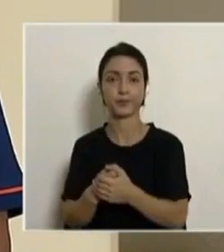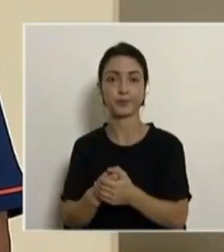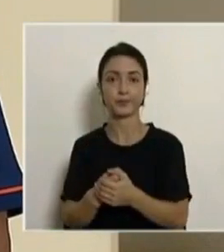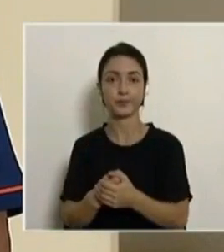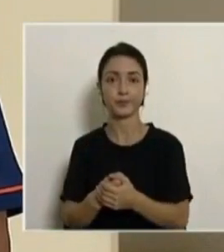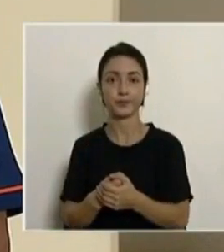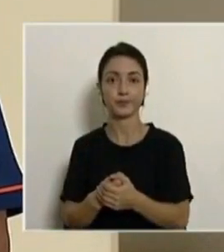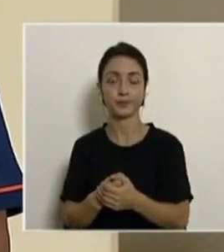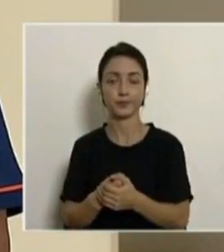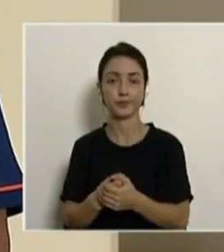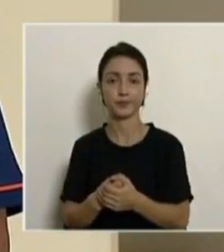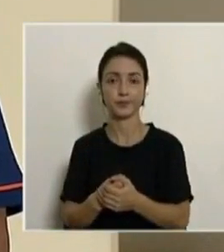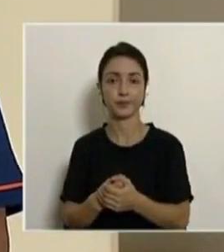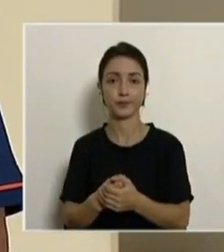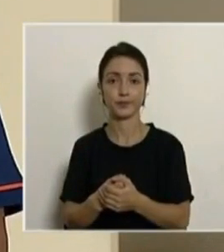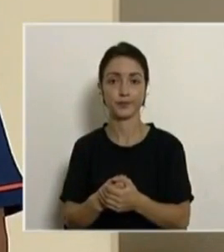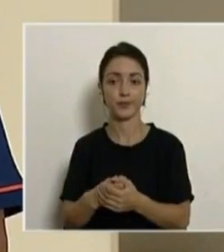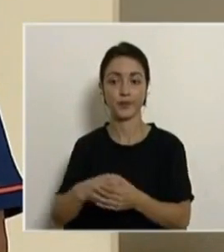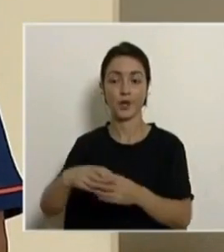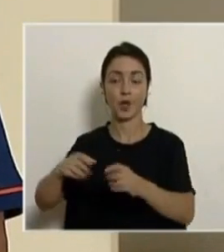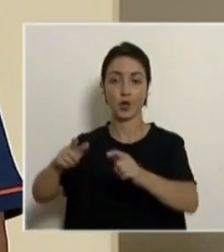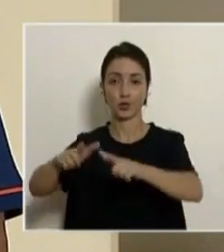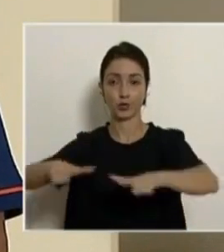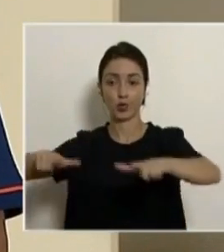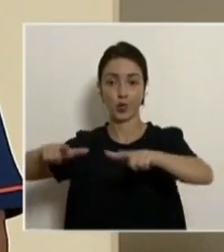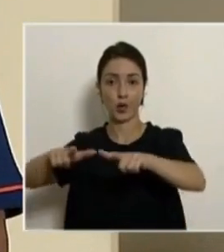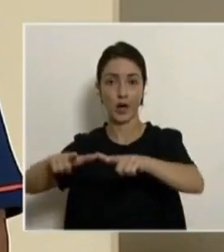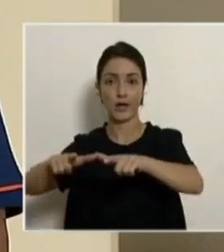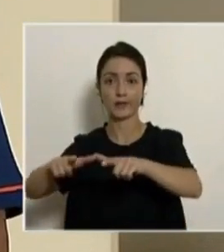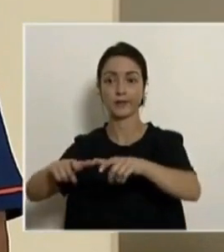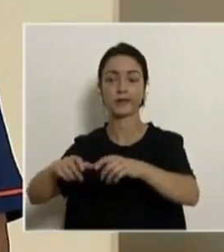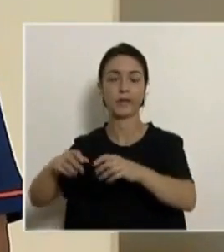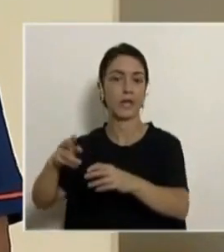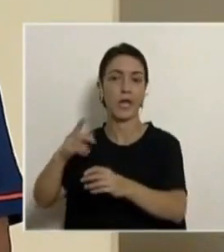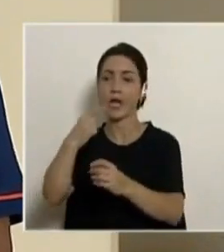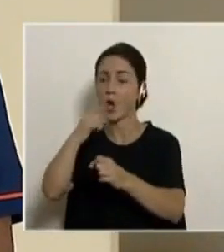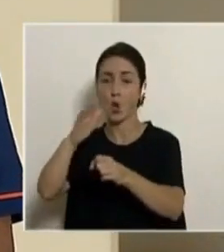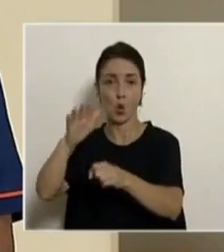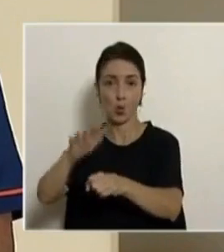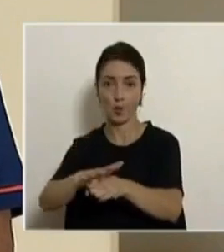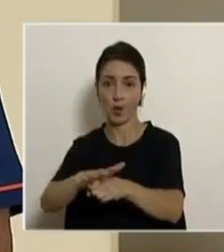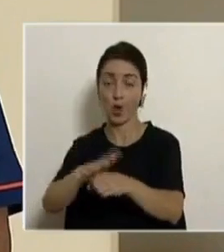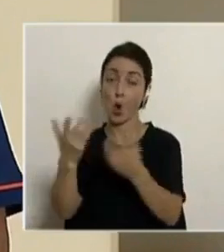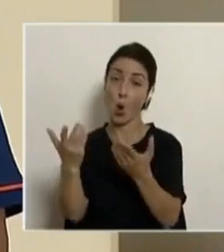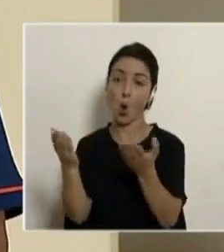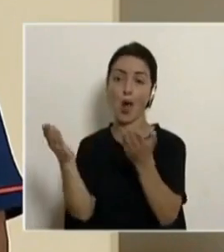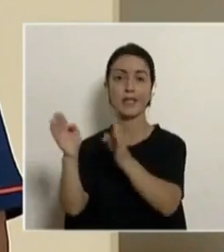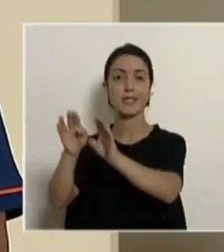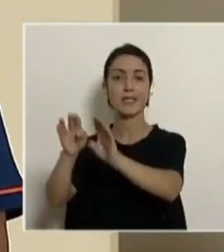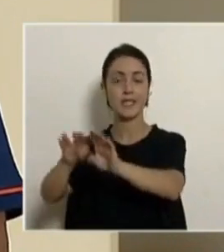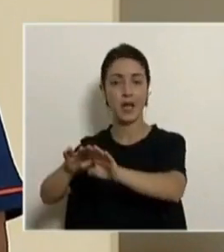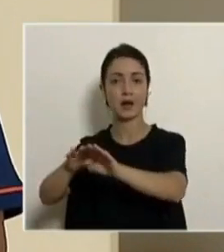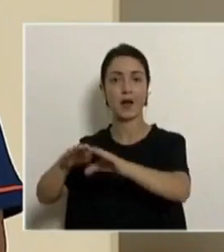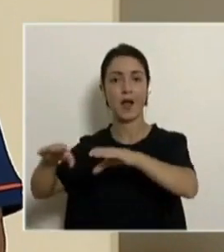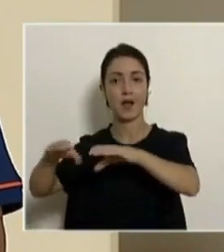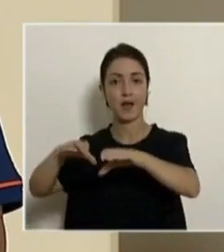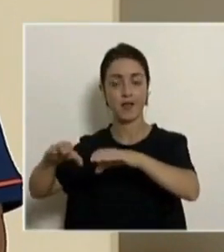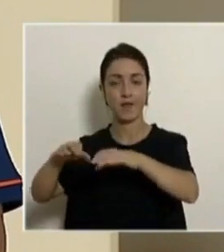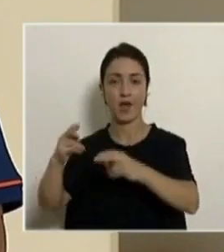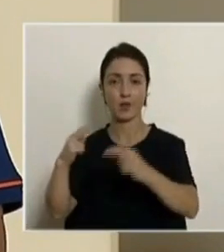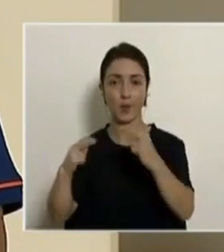apercibimiento a los locales comerciales que no están cumpliendo o inclusive al cierre de actividades